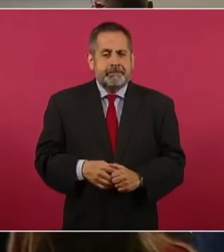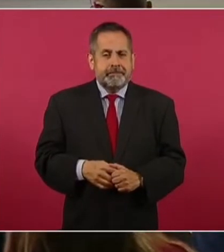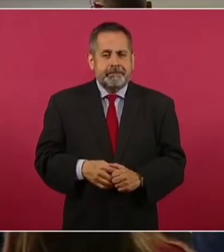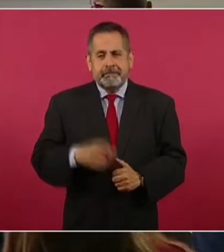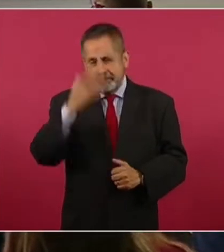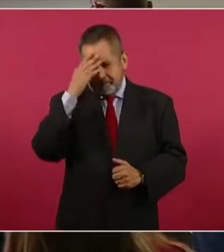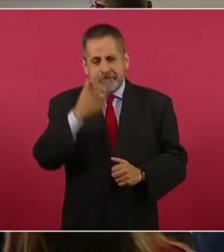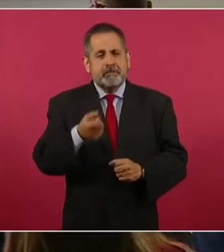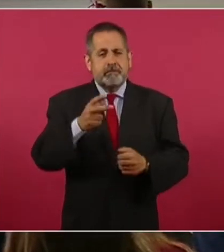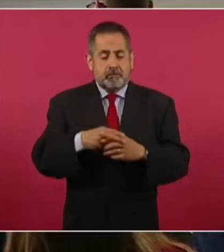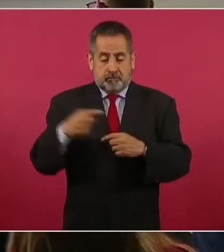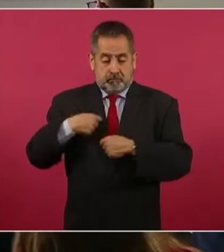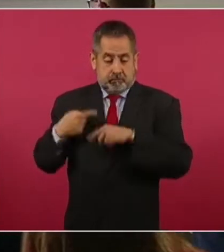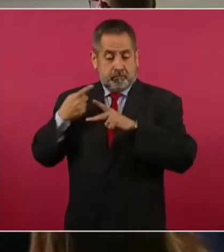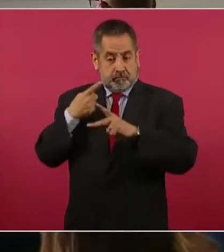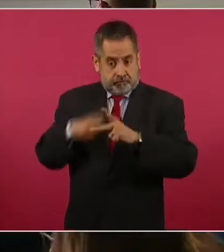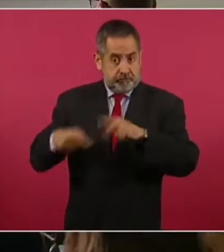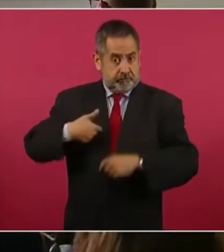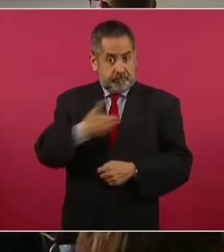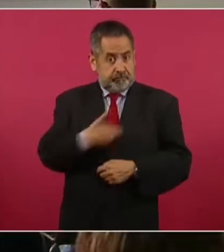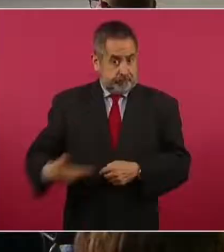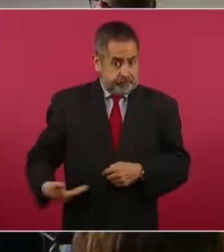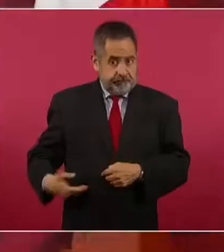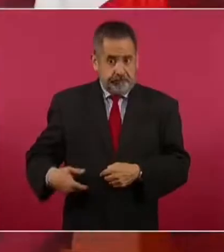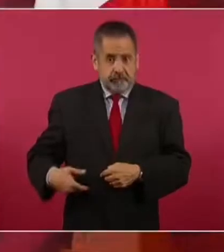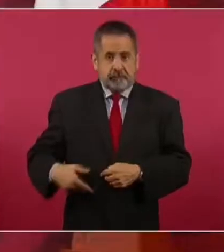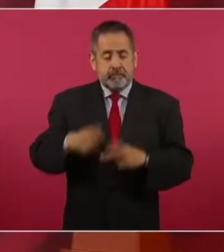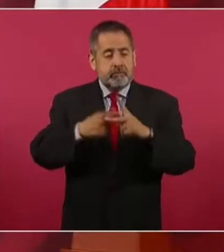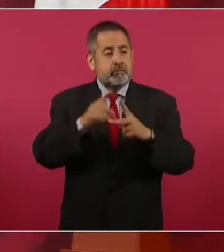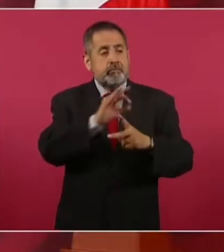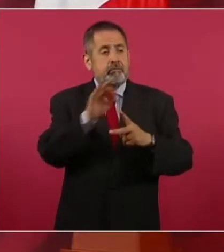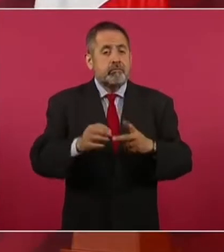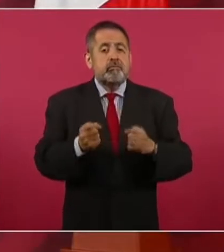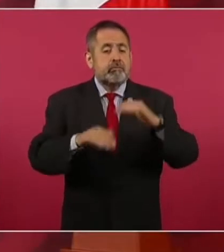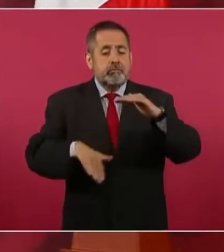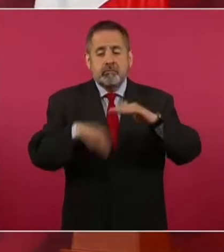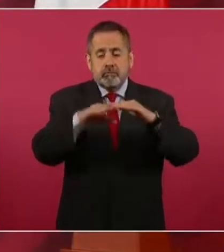cuánto estaban las tasas cuando llegamos nosotros al gobierno? En 8.